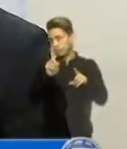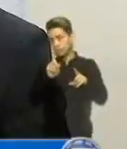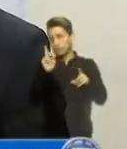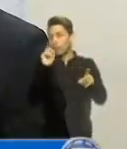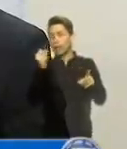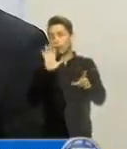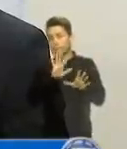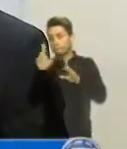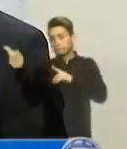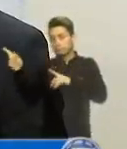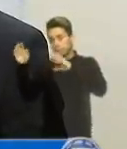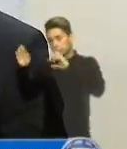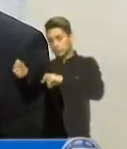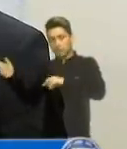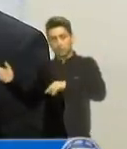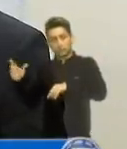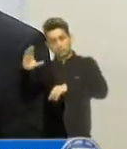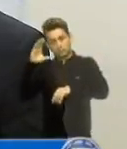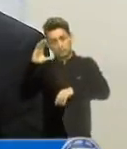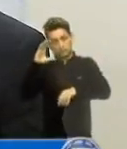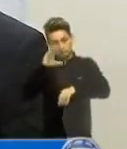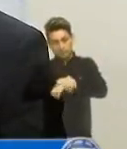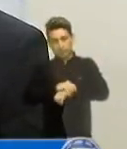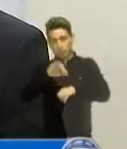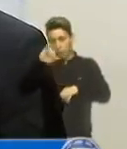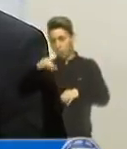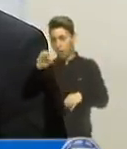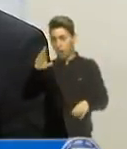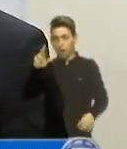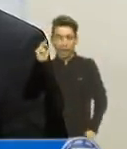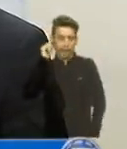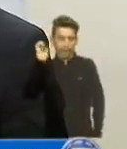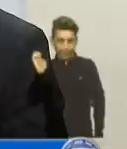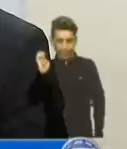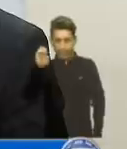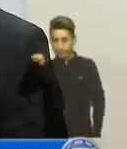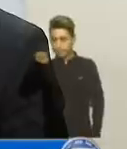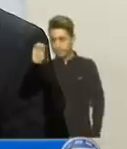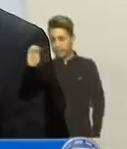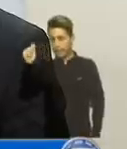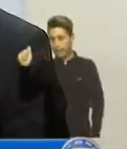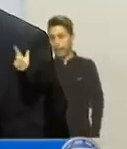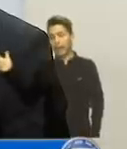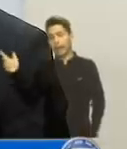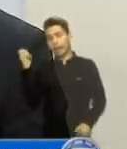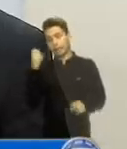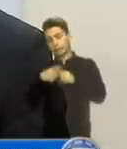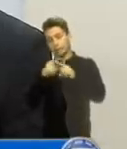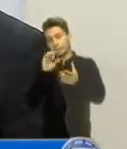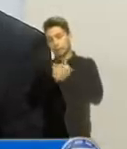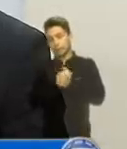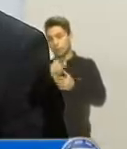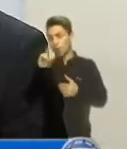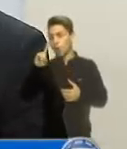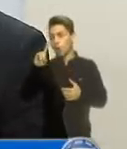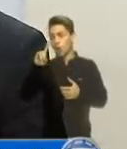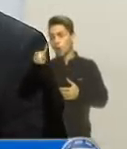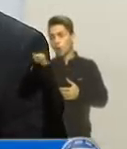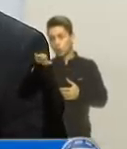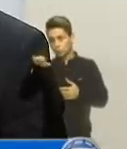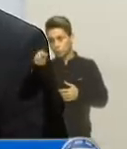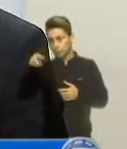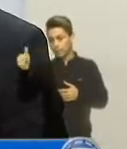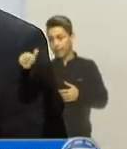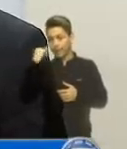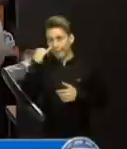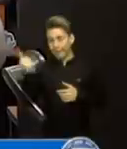a Jorge Rafael Cea Mejía, ¿verdad? El esposo de Luz María, y pues ya... Ahorita el 7 de mayo la Fiscalía va a realizar